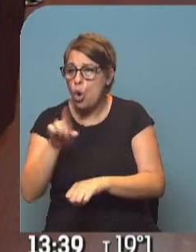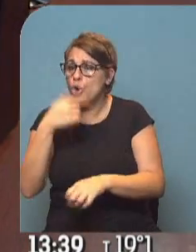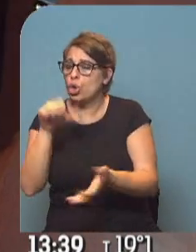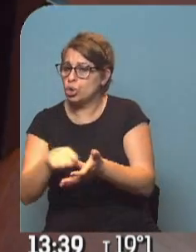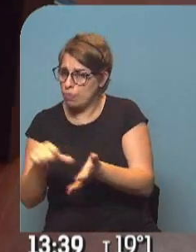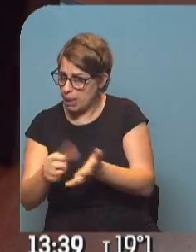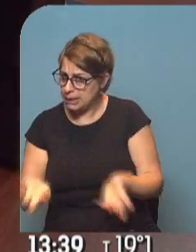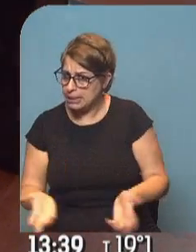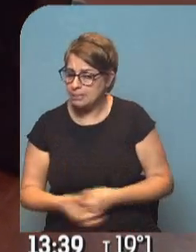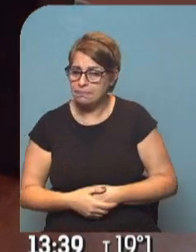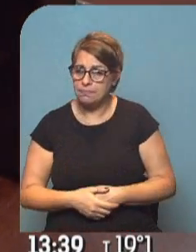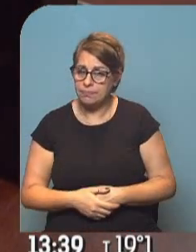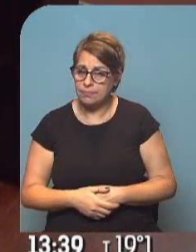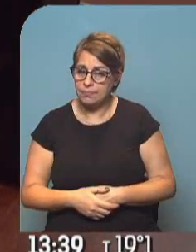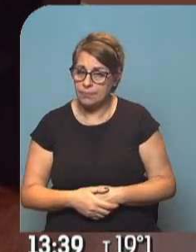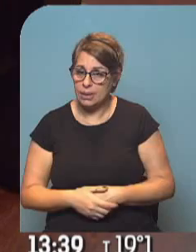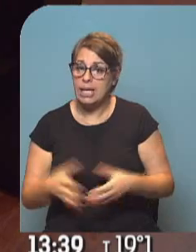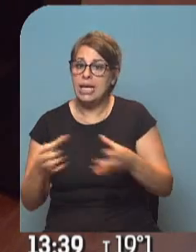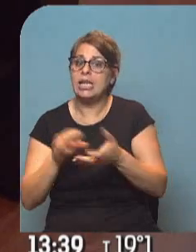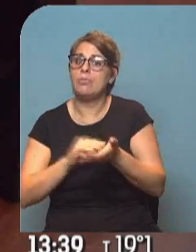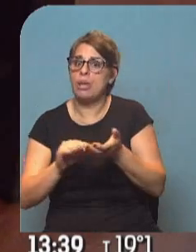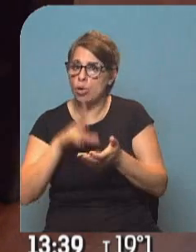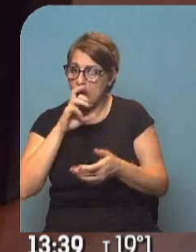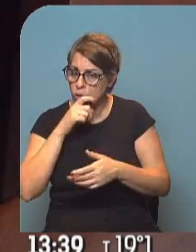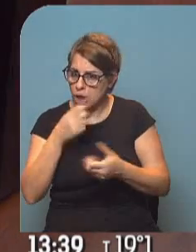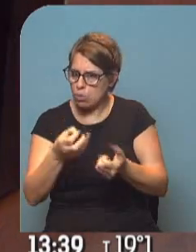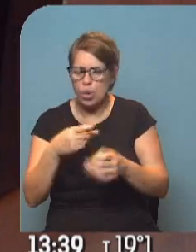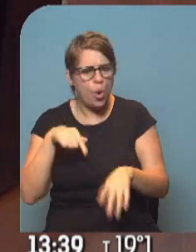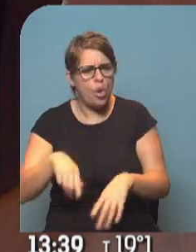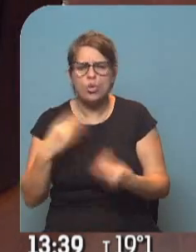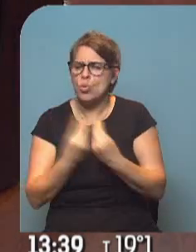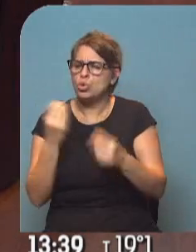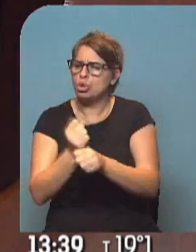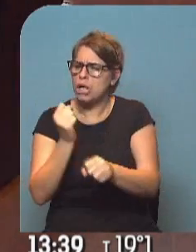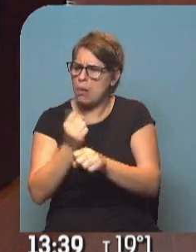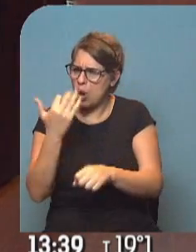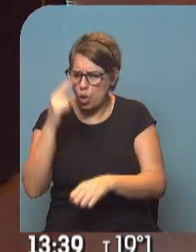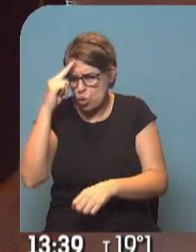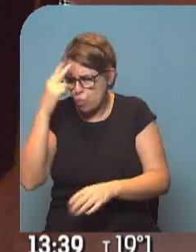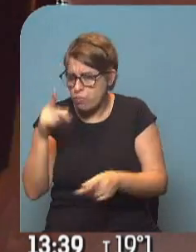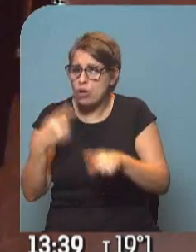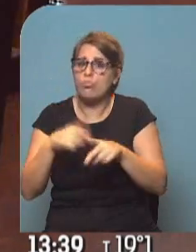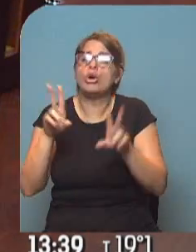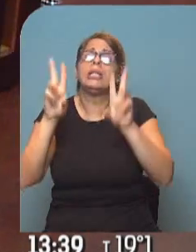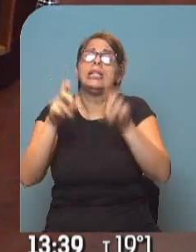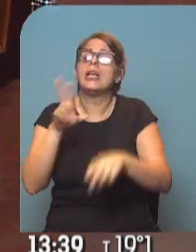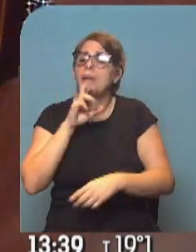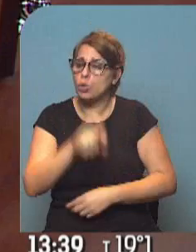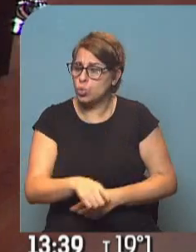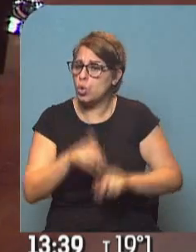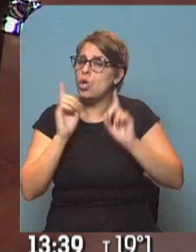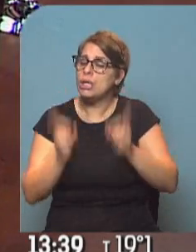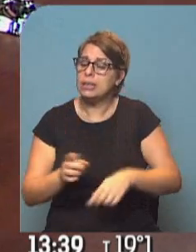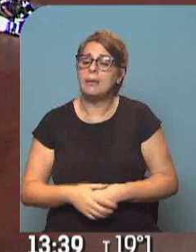país, evidentemente, bueno, para el equipo de abogados de Trump, que hoy está muy ocupado en toda la cuestión rusa,